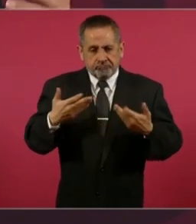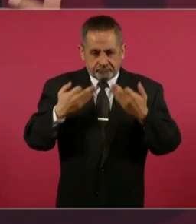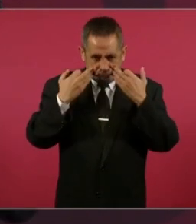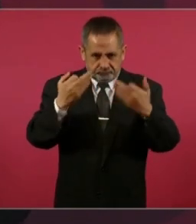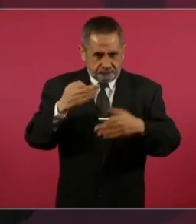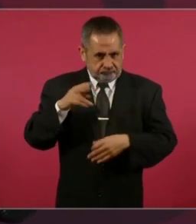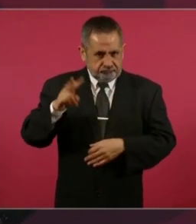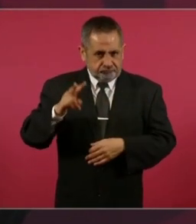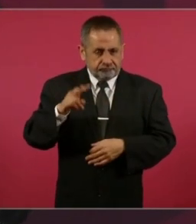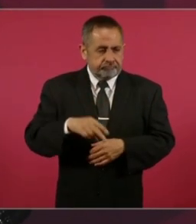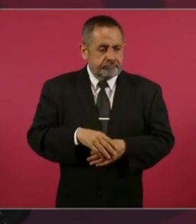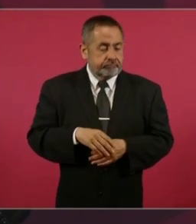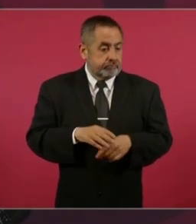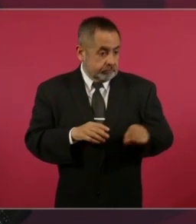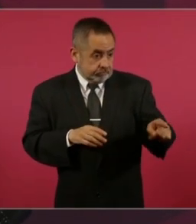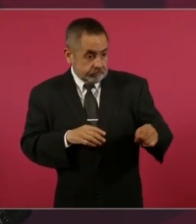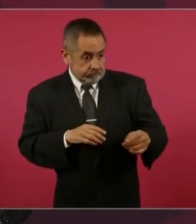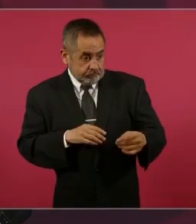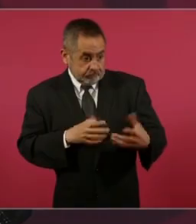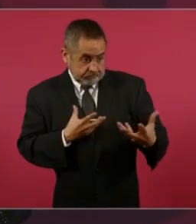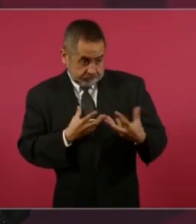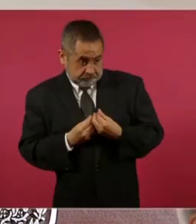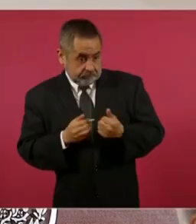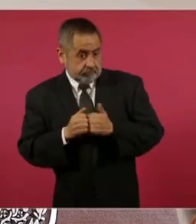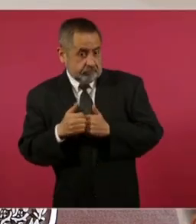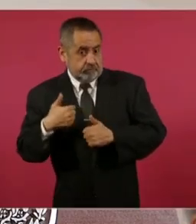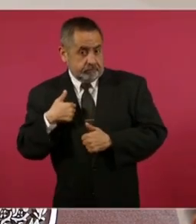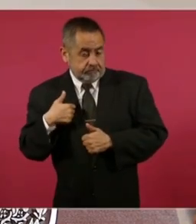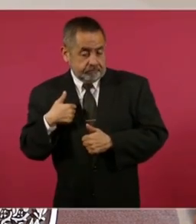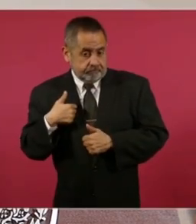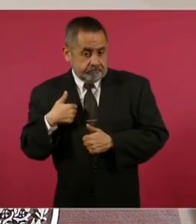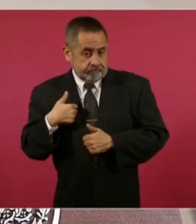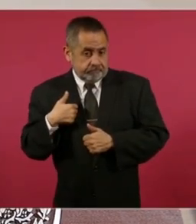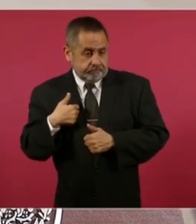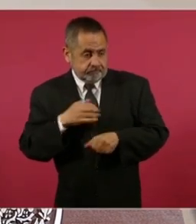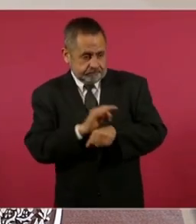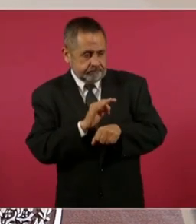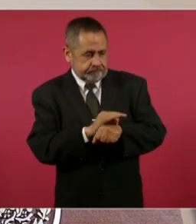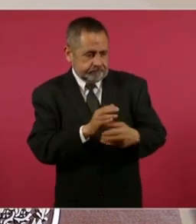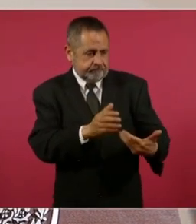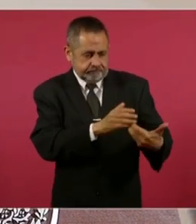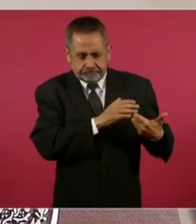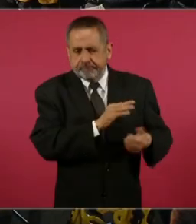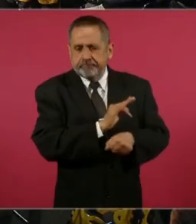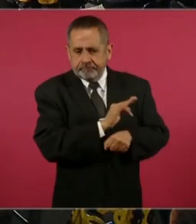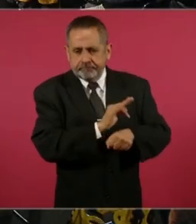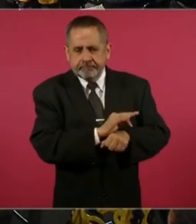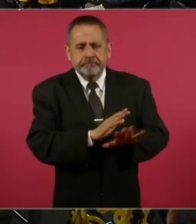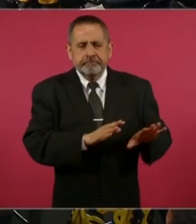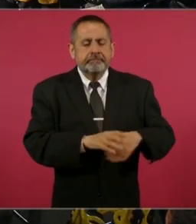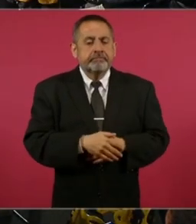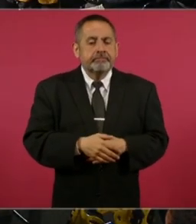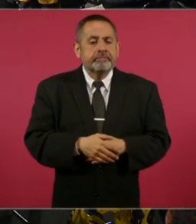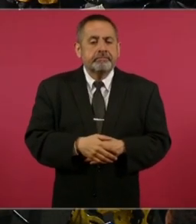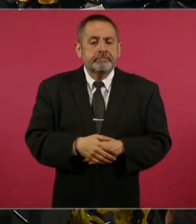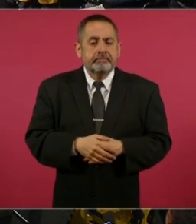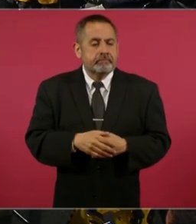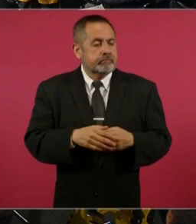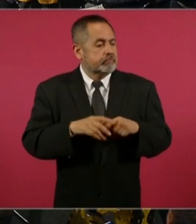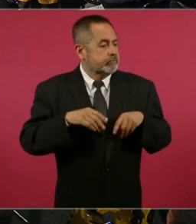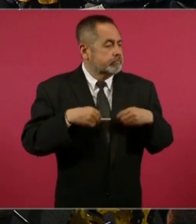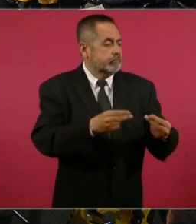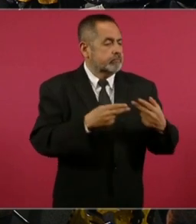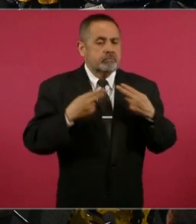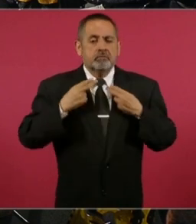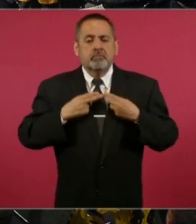bandas que estaban a favor de los protegidos hasta los uniform